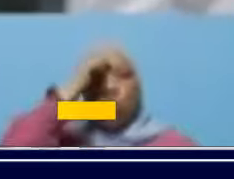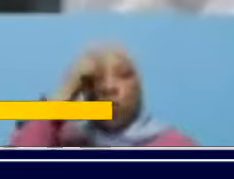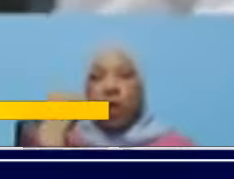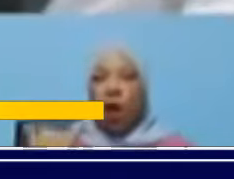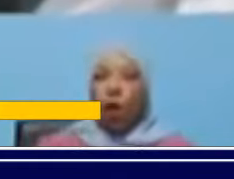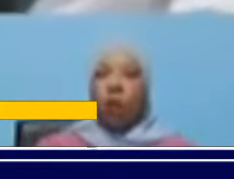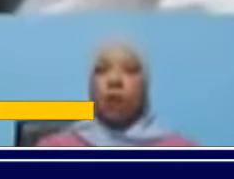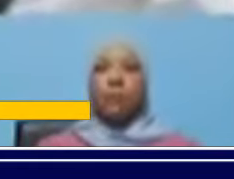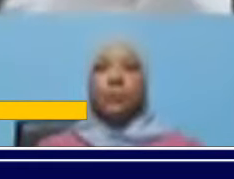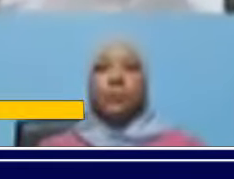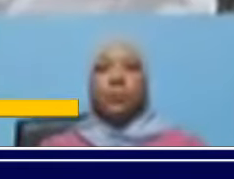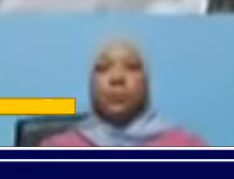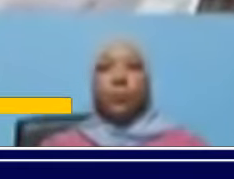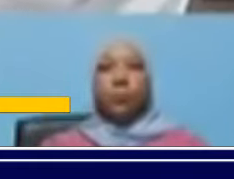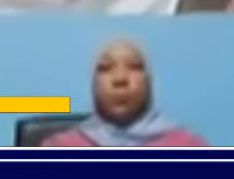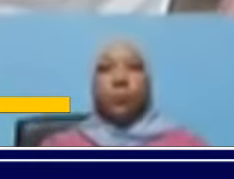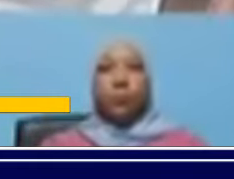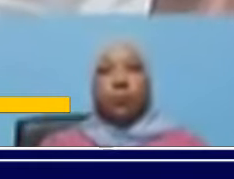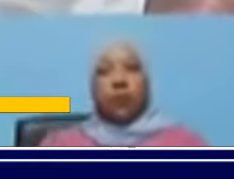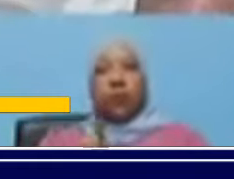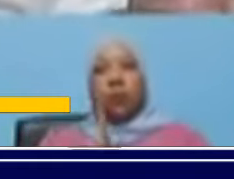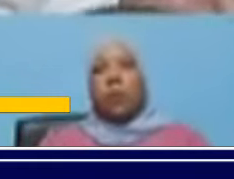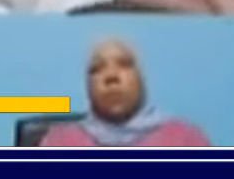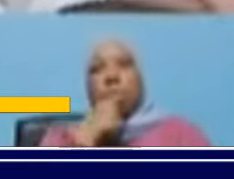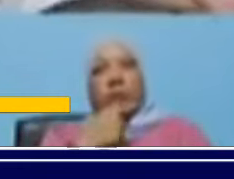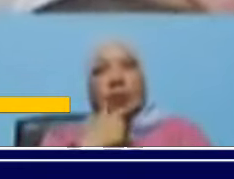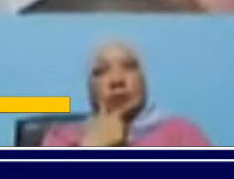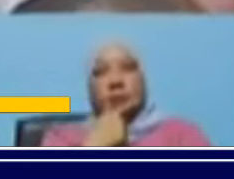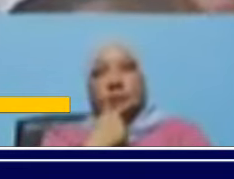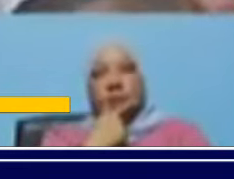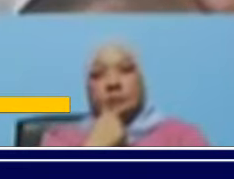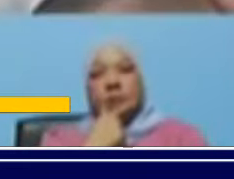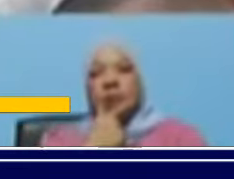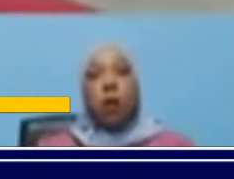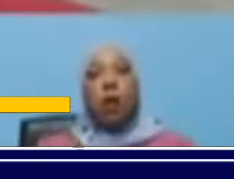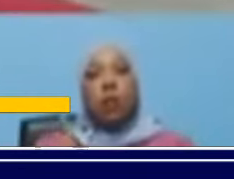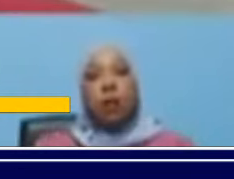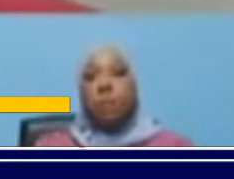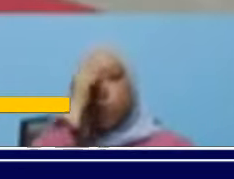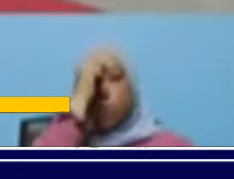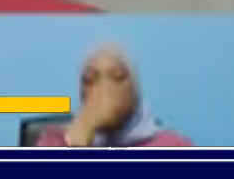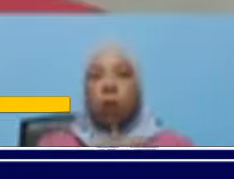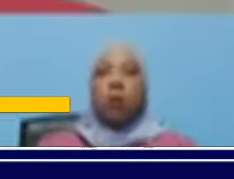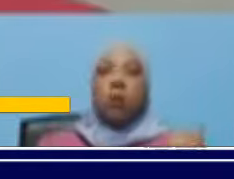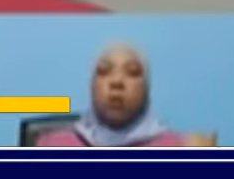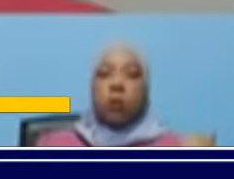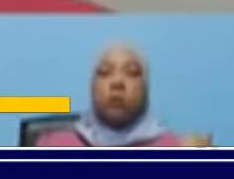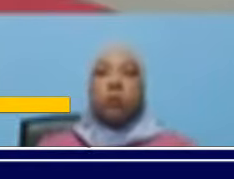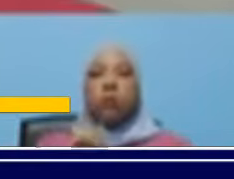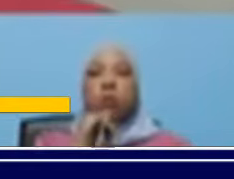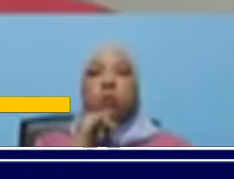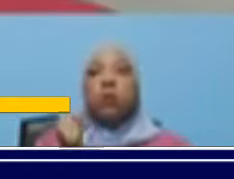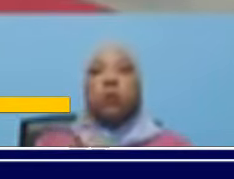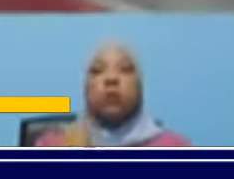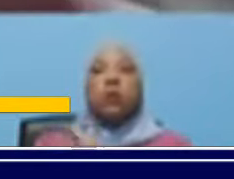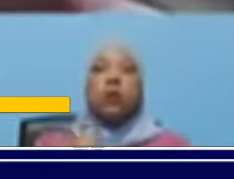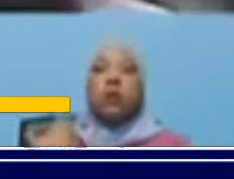Turquía existe una relación de prosperidad, de ganar-ganar. El presidente Erdogan me